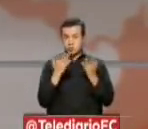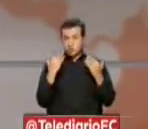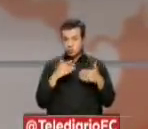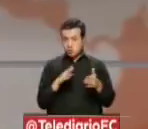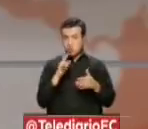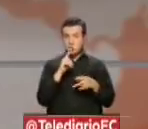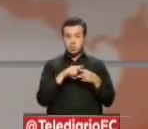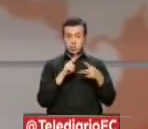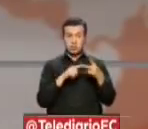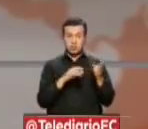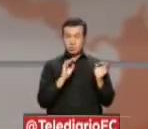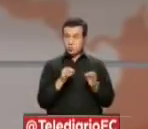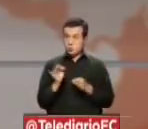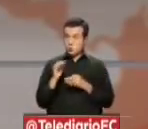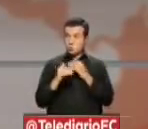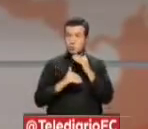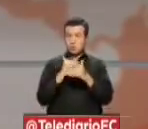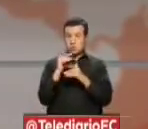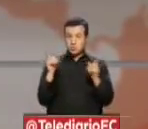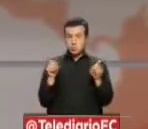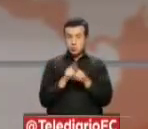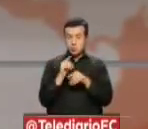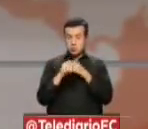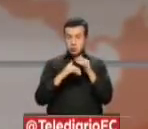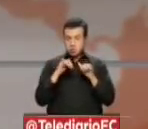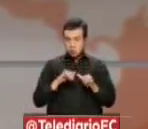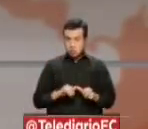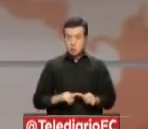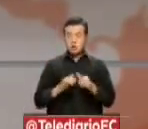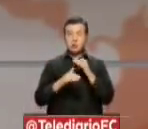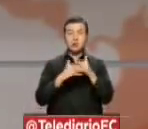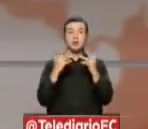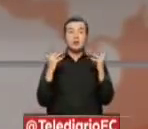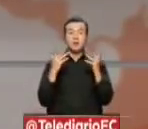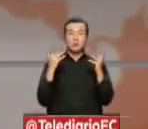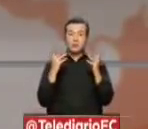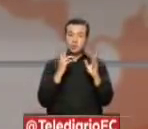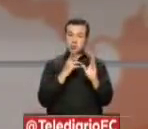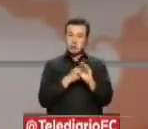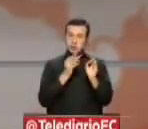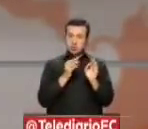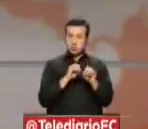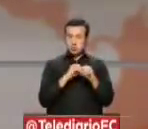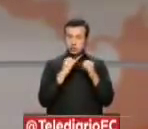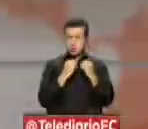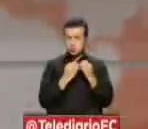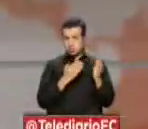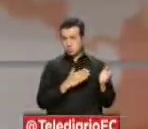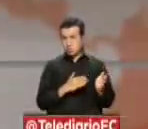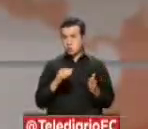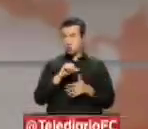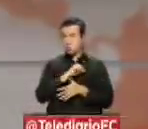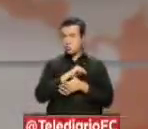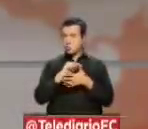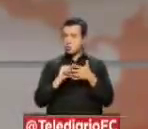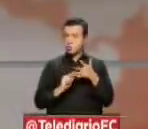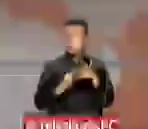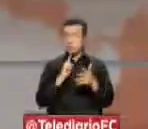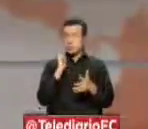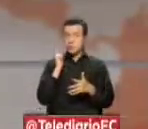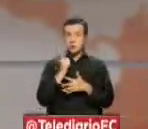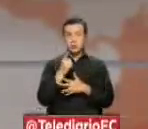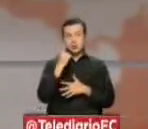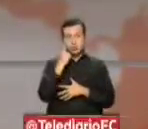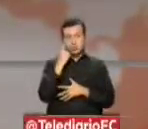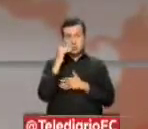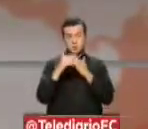esos dos procesos que corren paralelos van a poder unirse en una participación efectiva de las organizaciones organizaciones y de otros actores en función